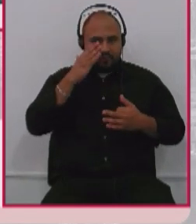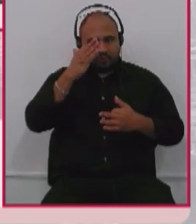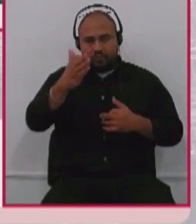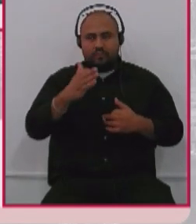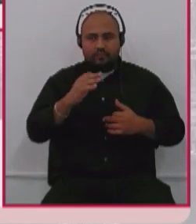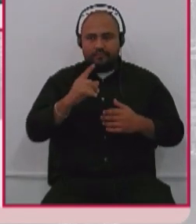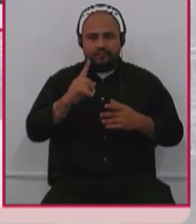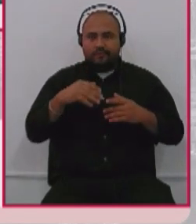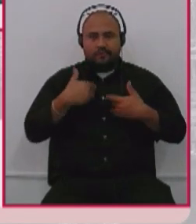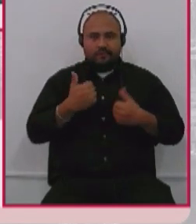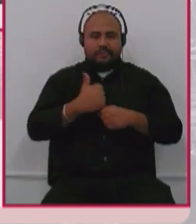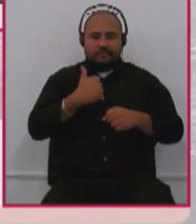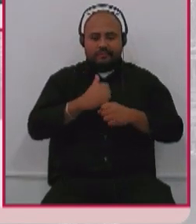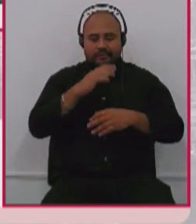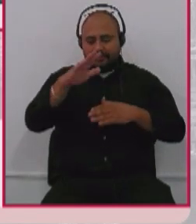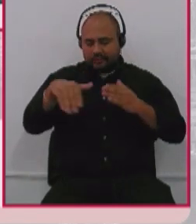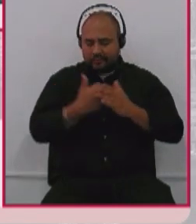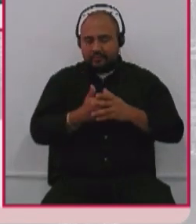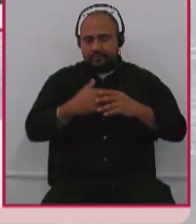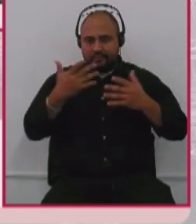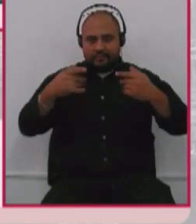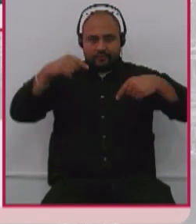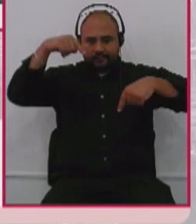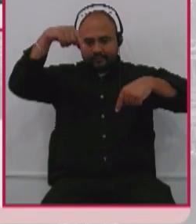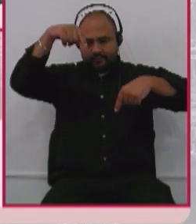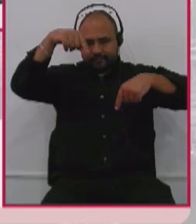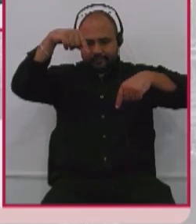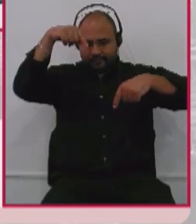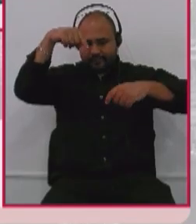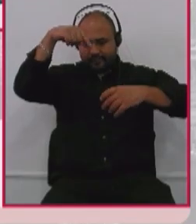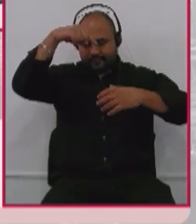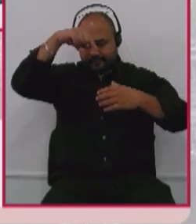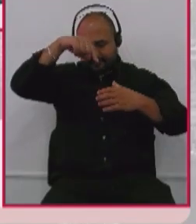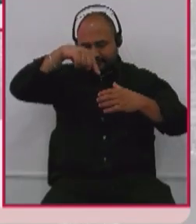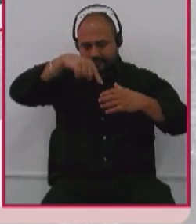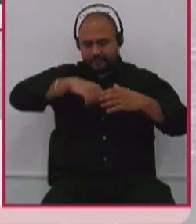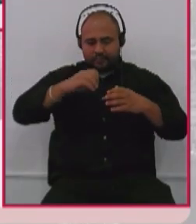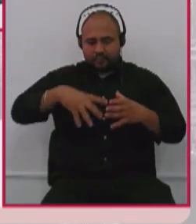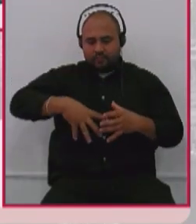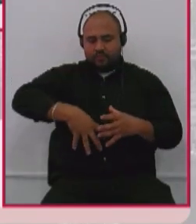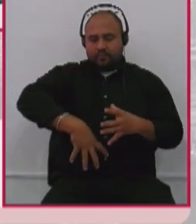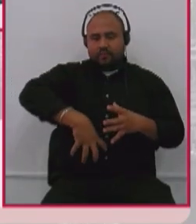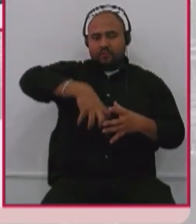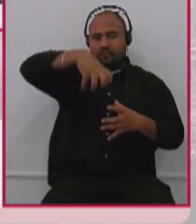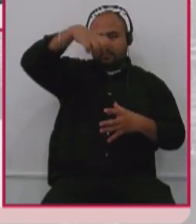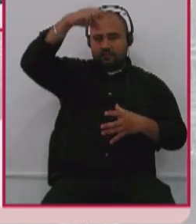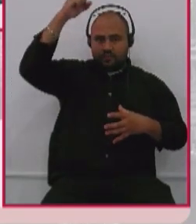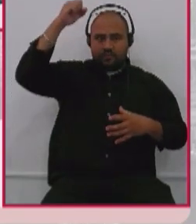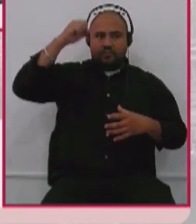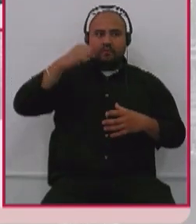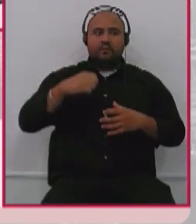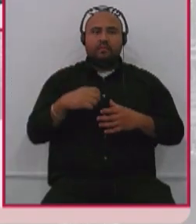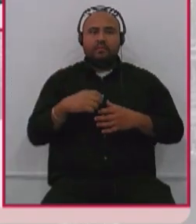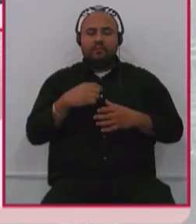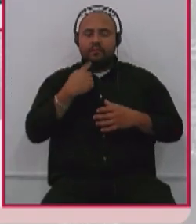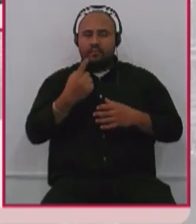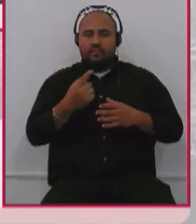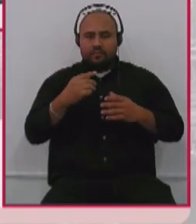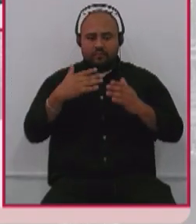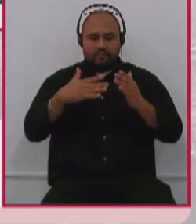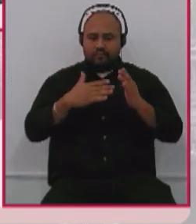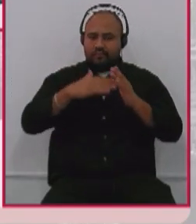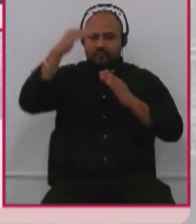todo, solo podemos inyectar un 40% del volumen del pad. Todas las áreas laterales,